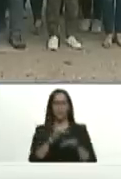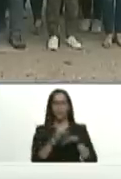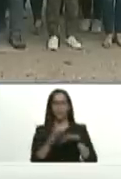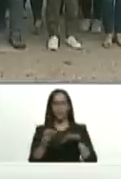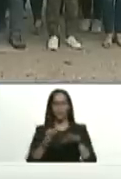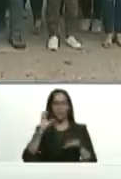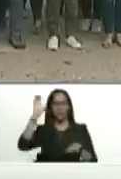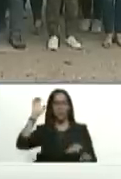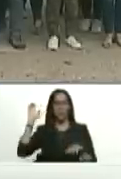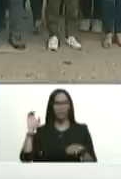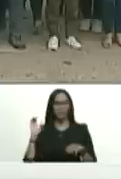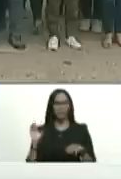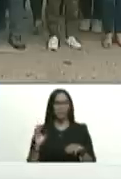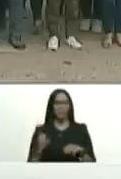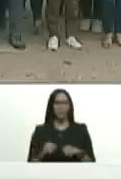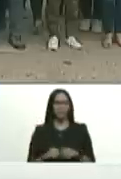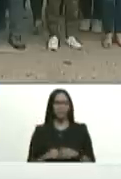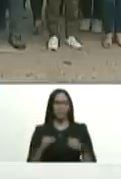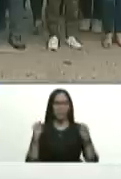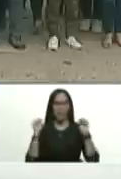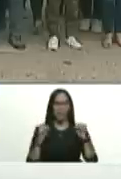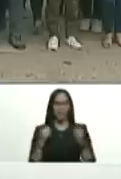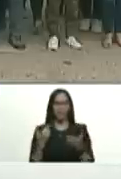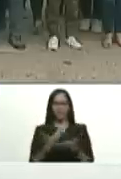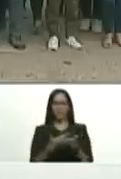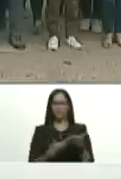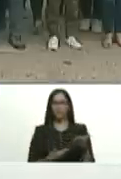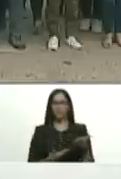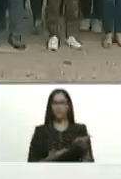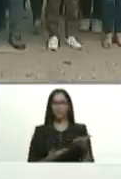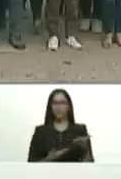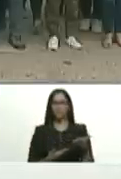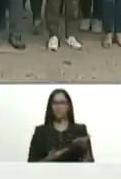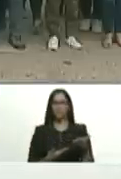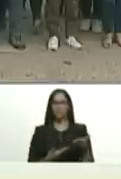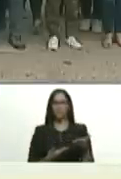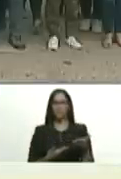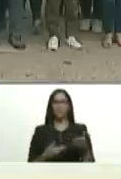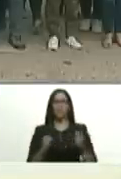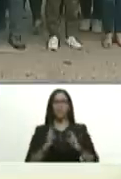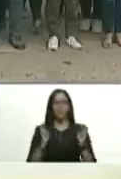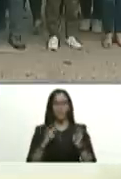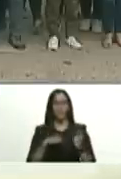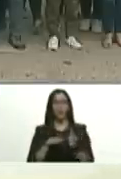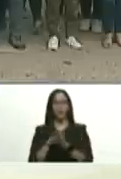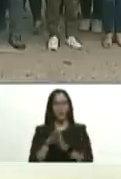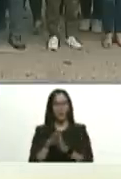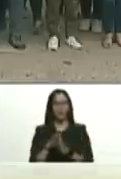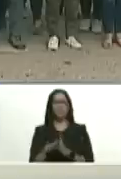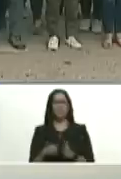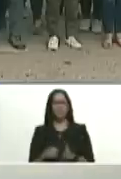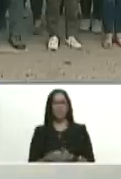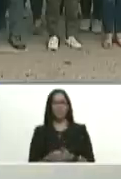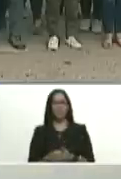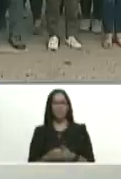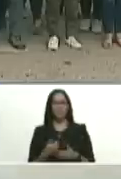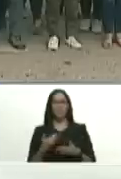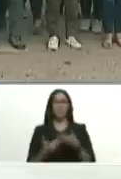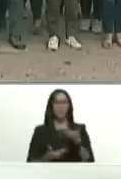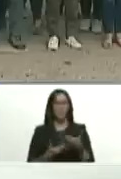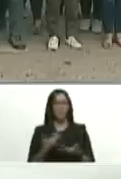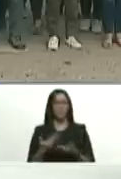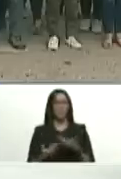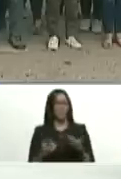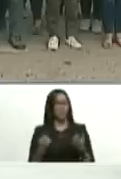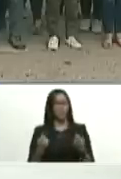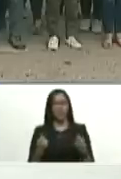estado. Aquí lo tengo. Y en este tema hemos avanzado todavía de manera deficiente en el